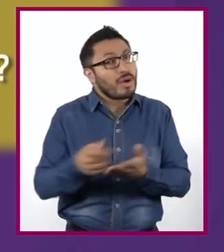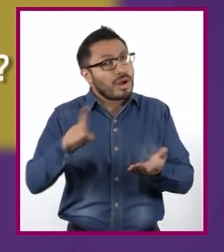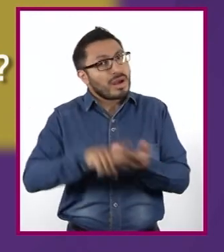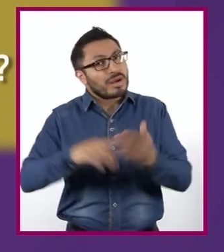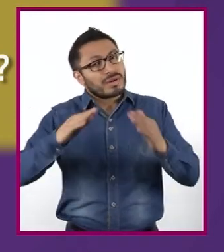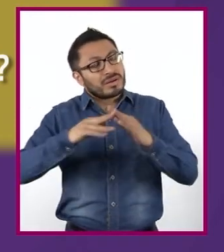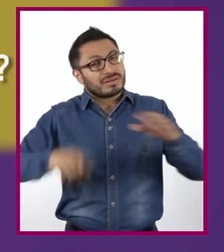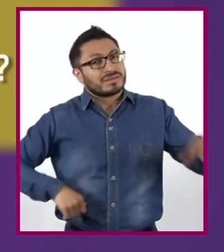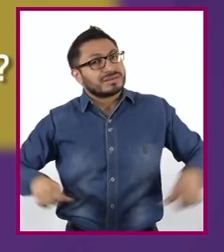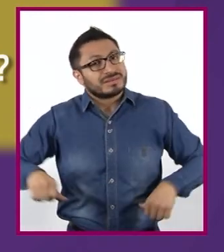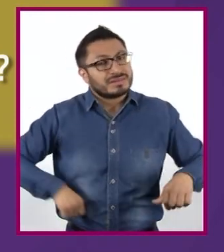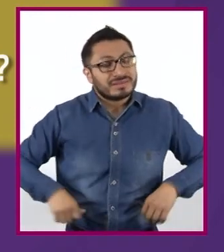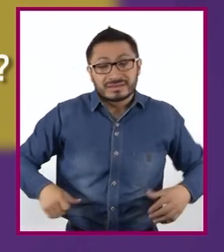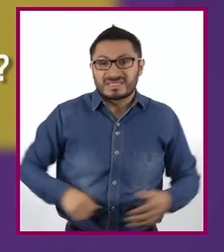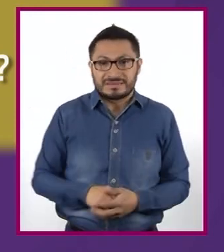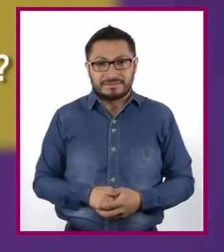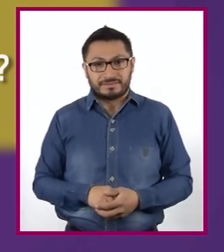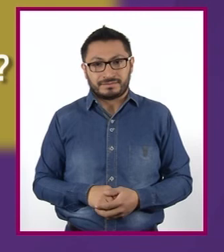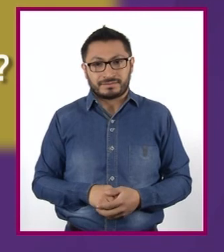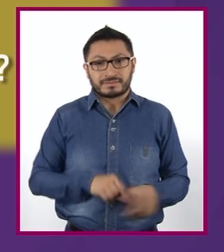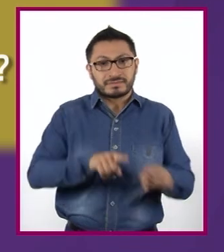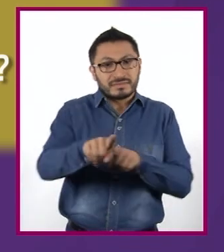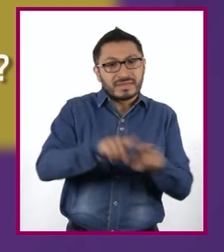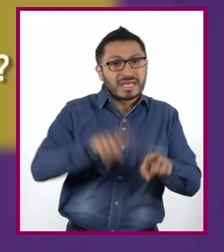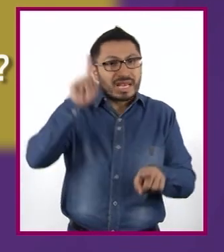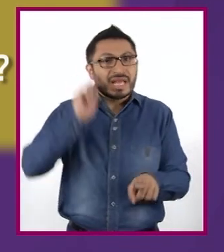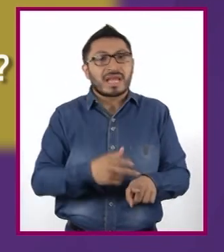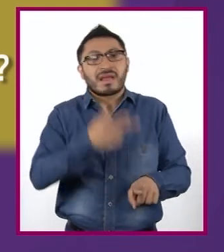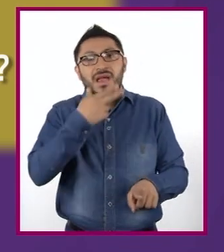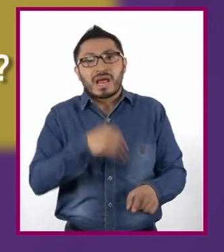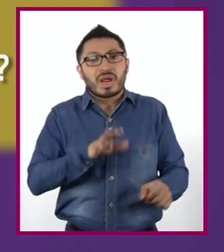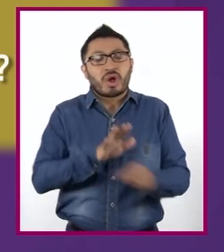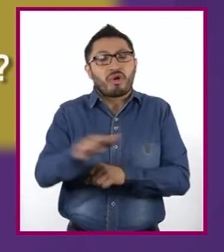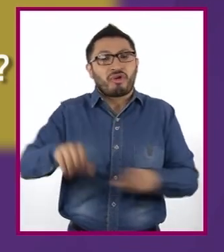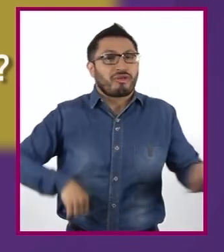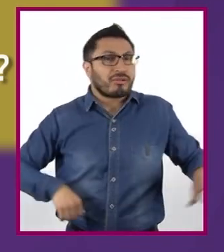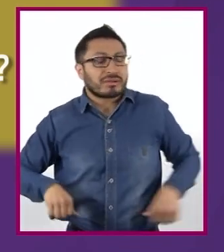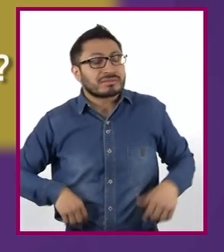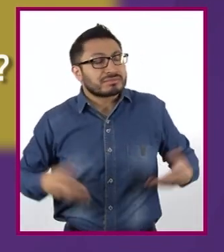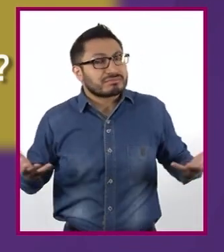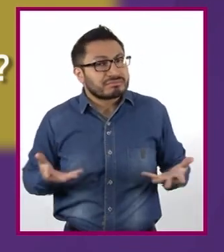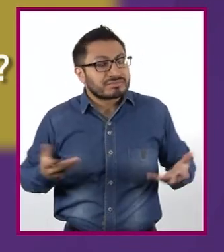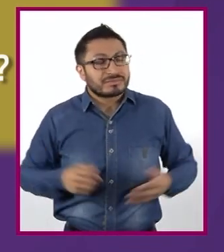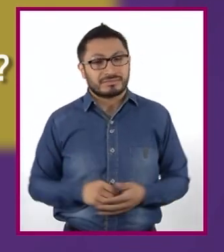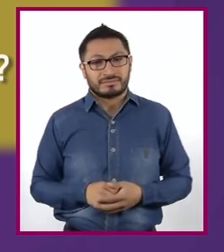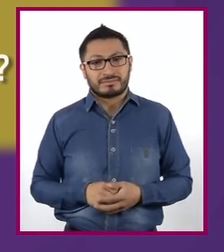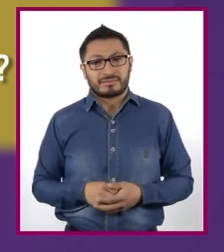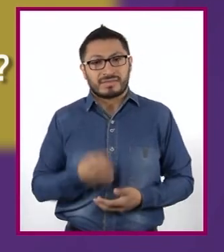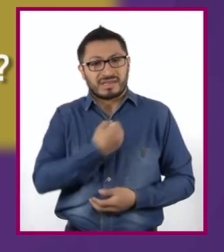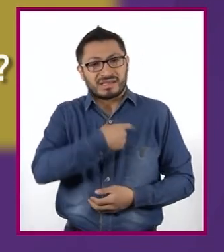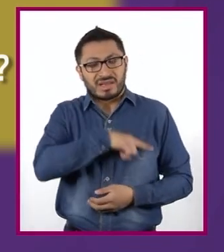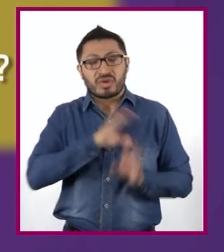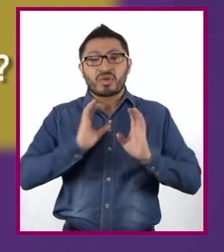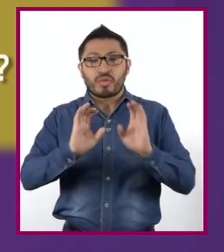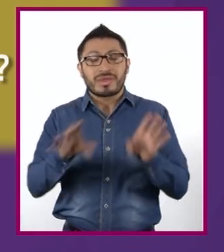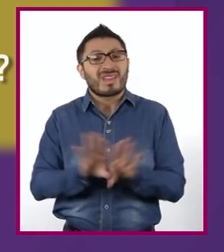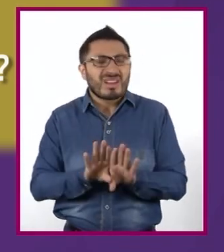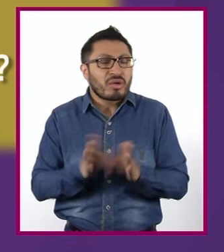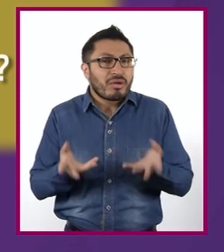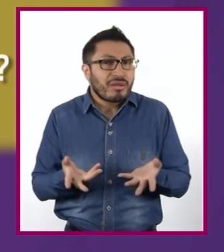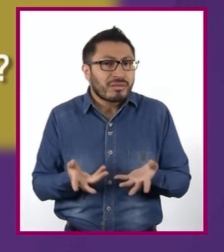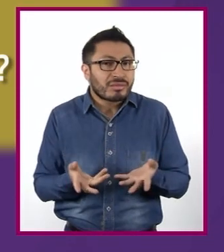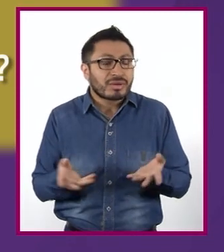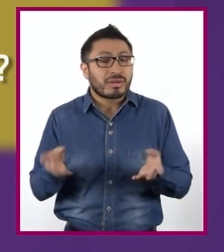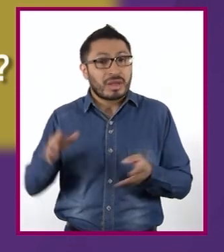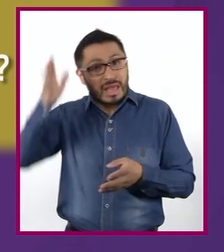del hogar? Si tenía hermanos o hermanas, ¿a qué se dedicaban? ¿Cómo cuidaban su salud? ¿Cómo les